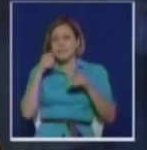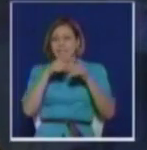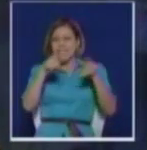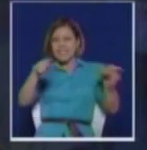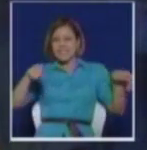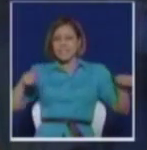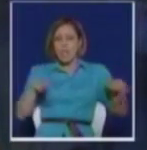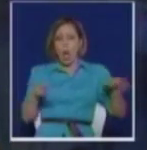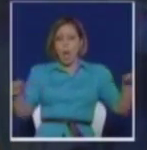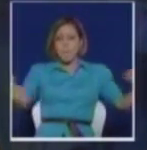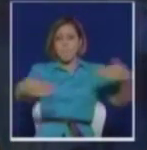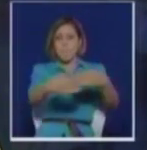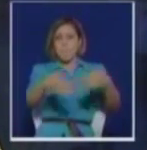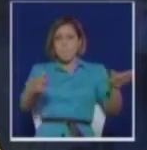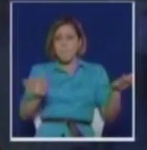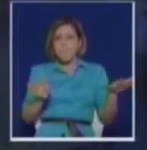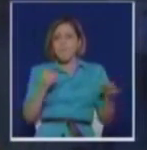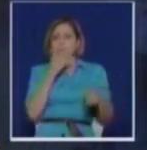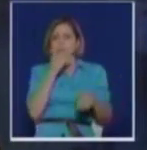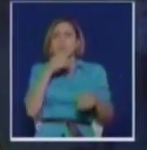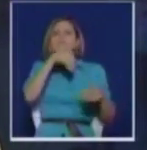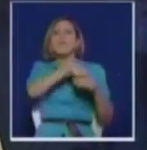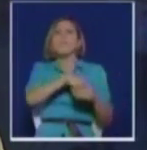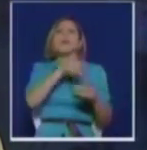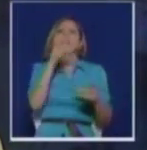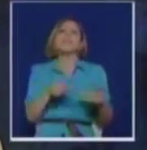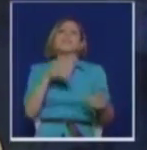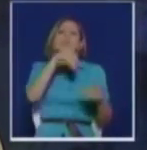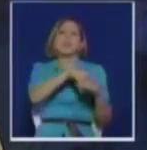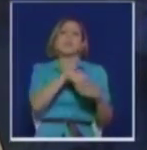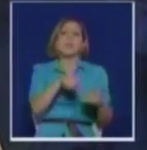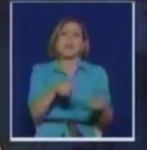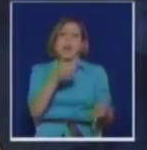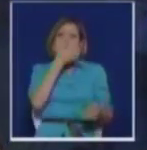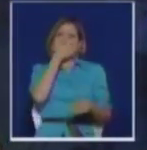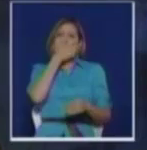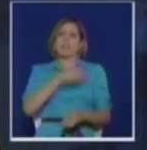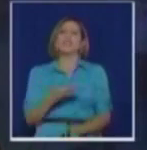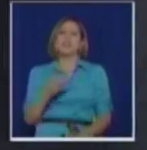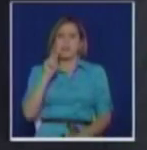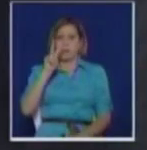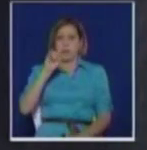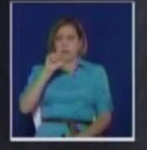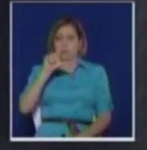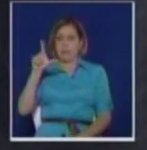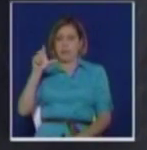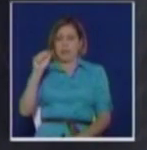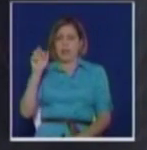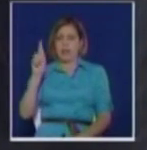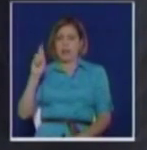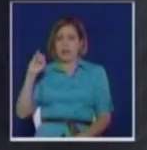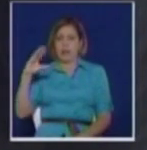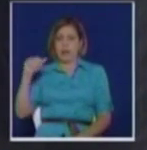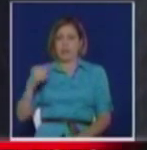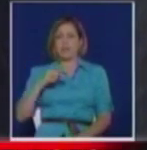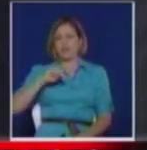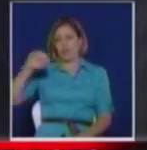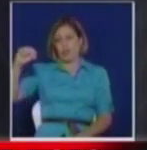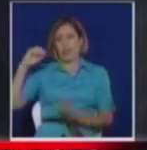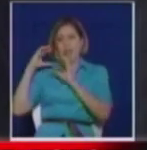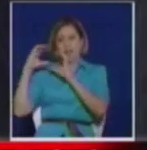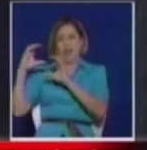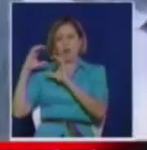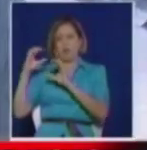fueron halladas por el ejército en zona rural del municipio de Villarrica, al norte del Cauca. En una construcción al norte del Cauca, en la